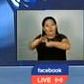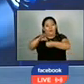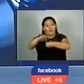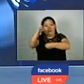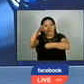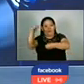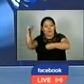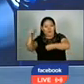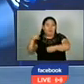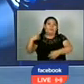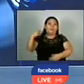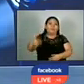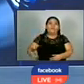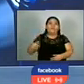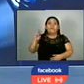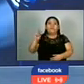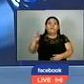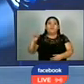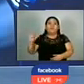comicios de 2024.